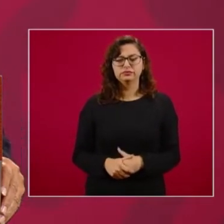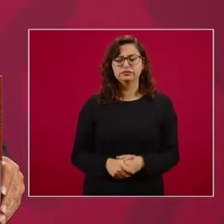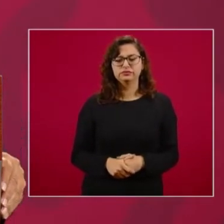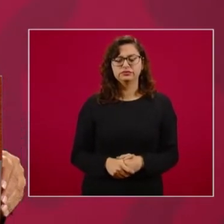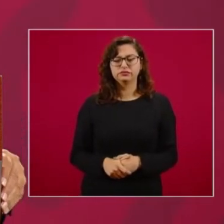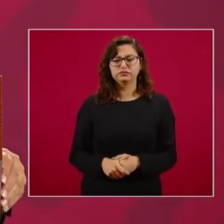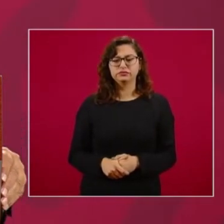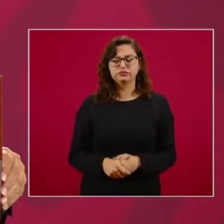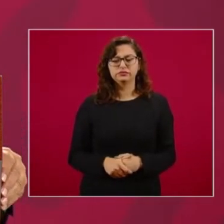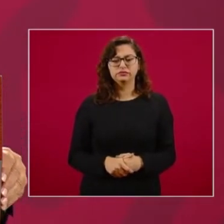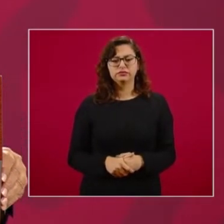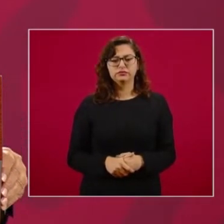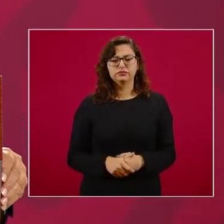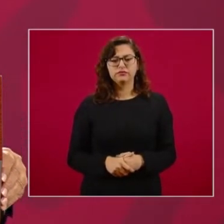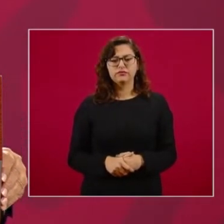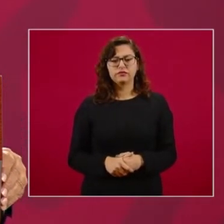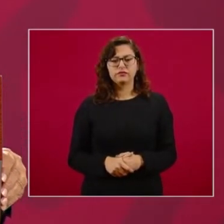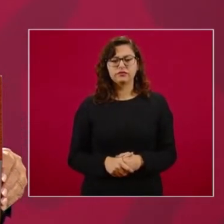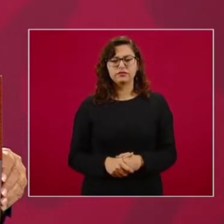buscar